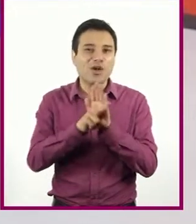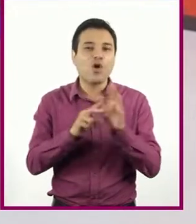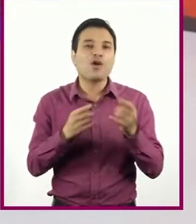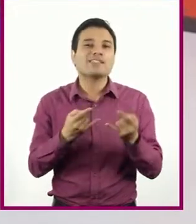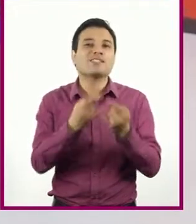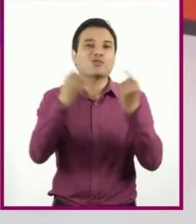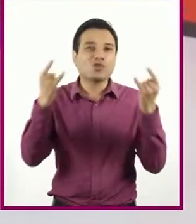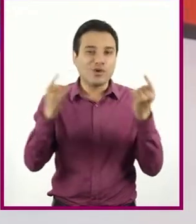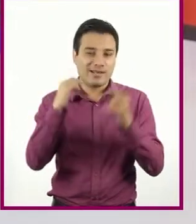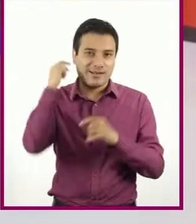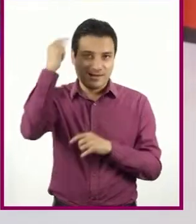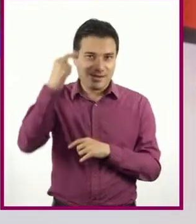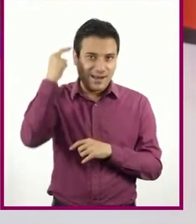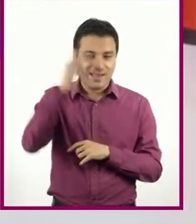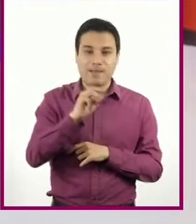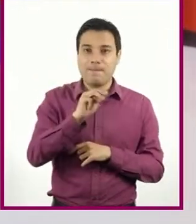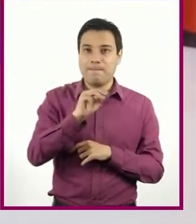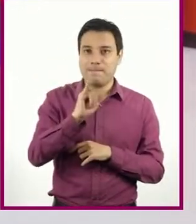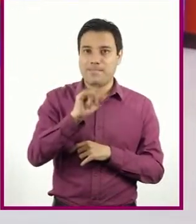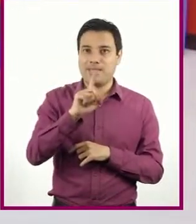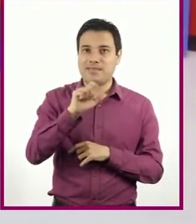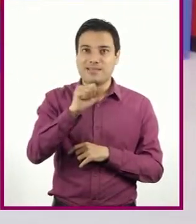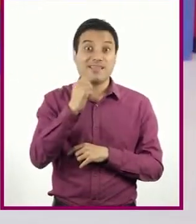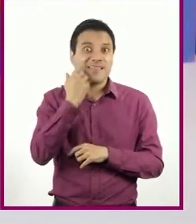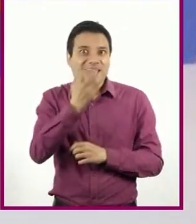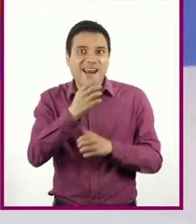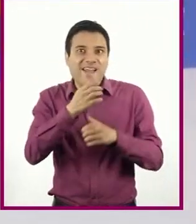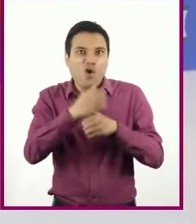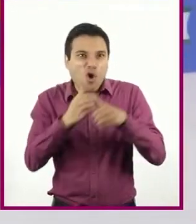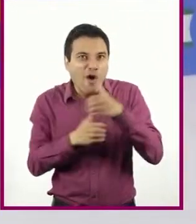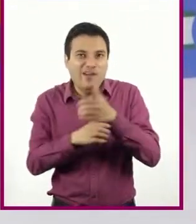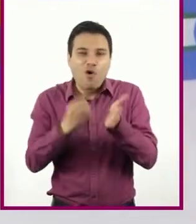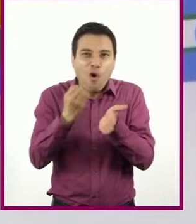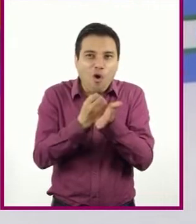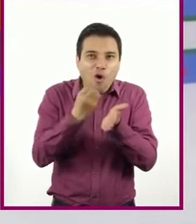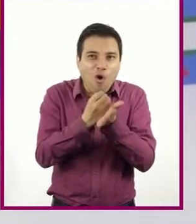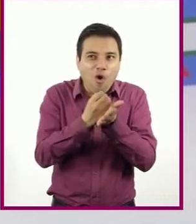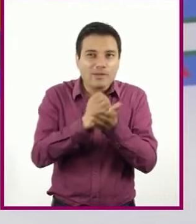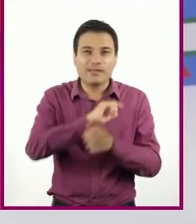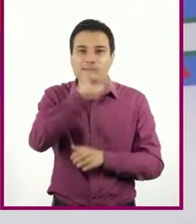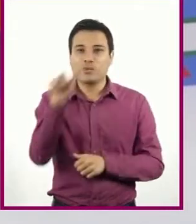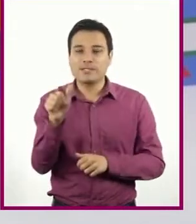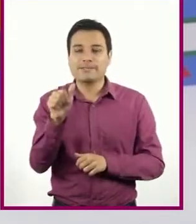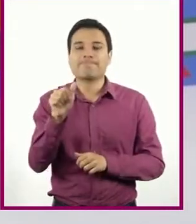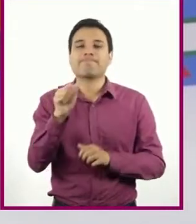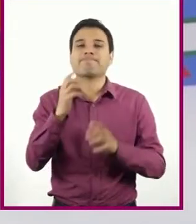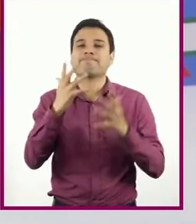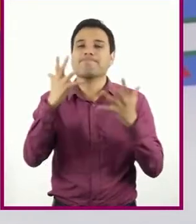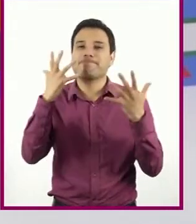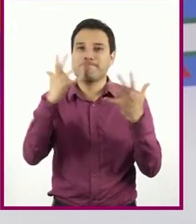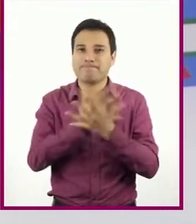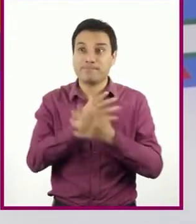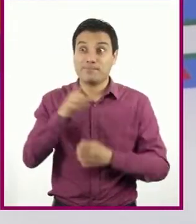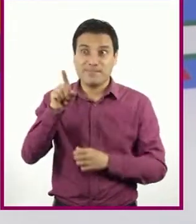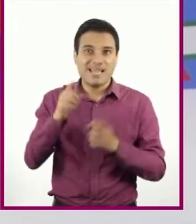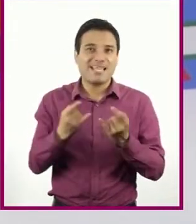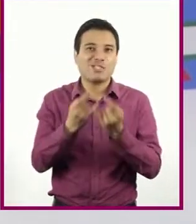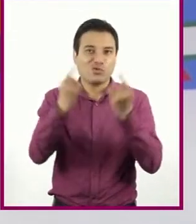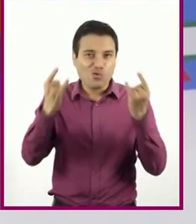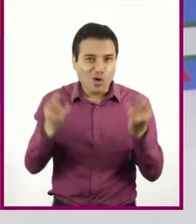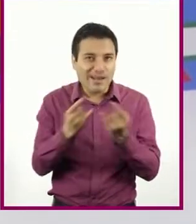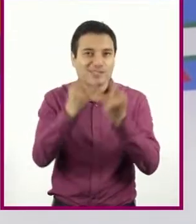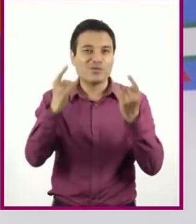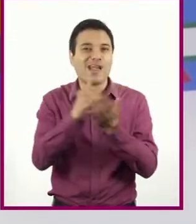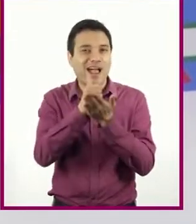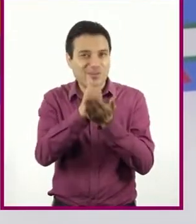al rey Midas por ambicioso, y las imágenes de este nos ayudan a entender los momentos más importantes o específicos